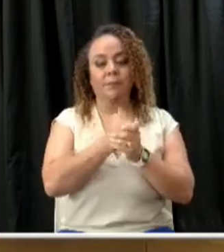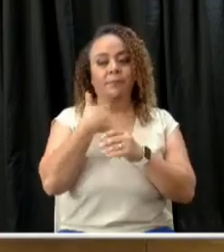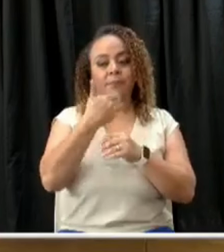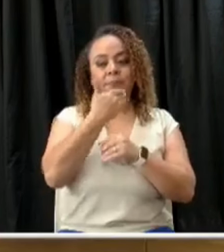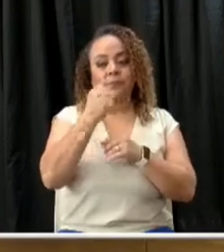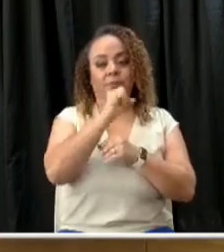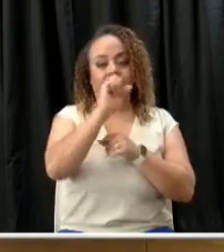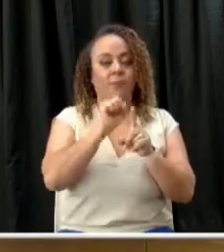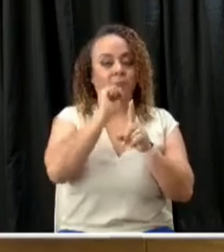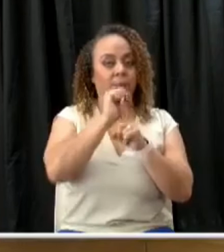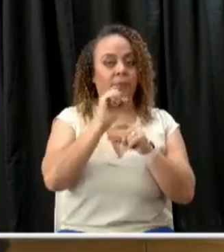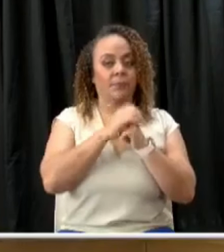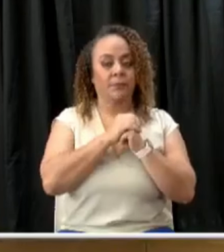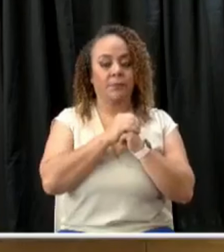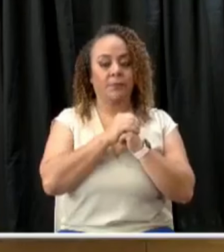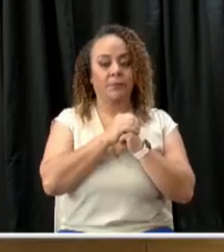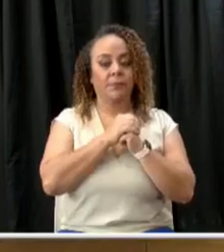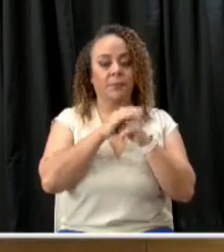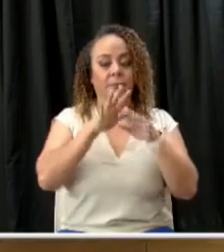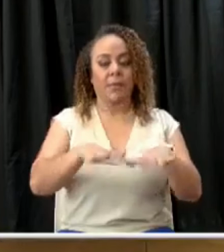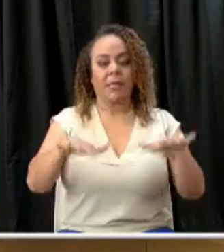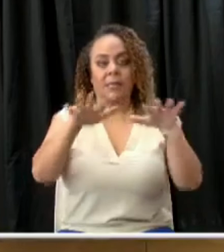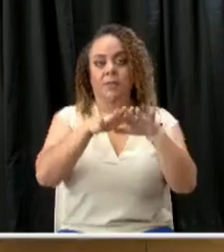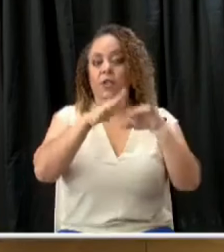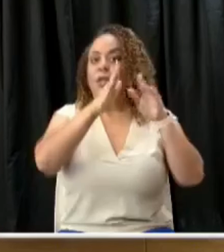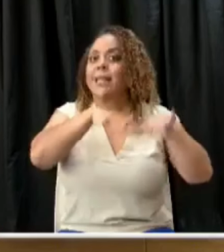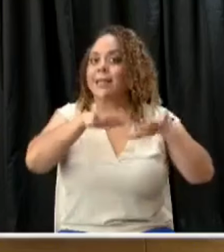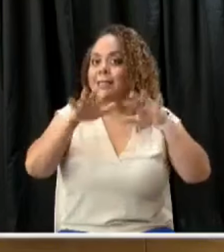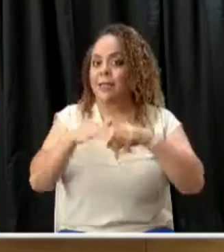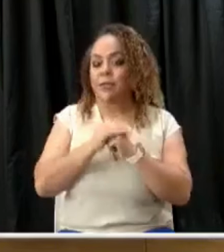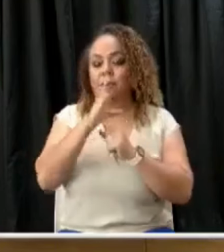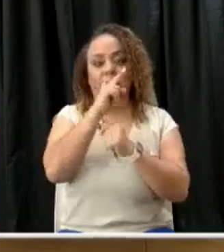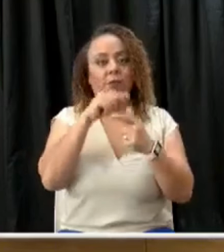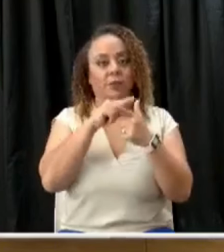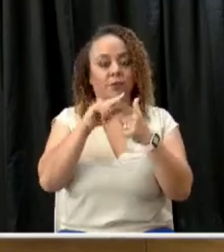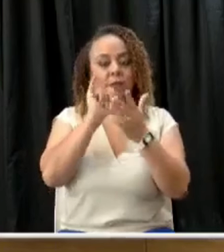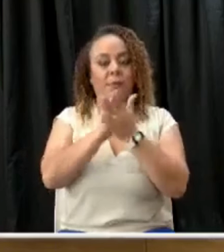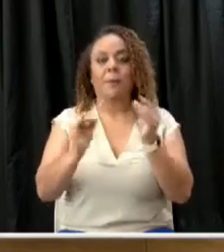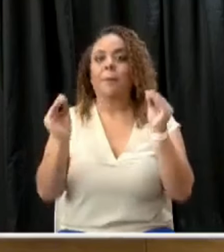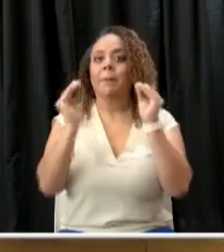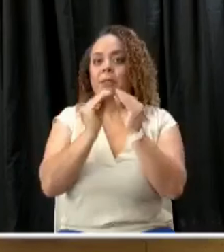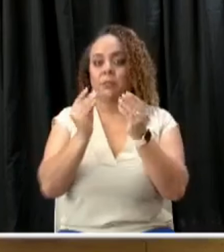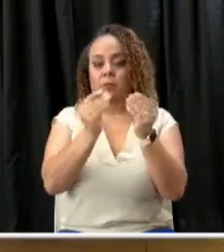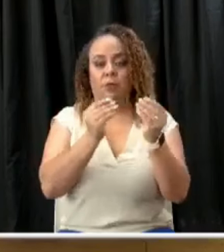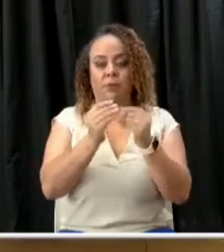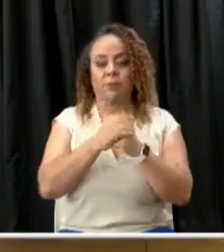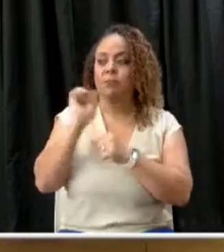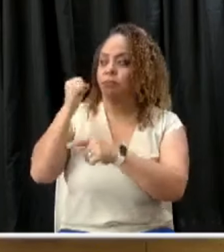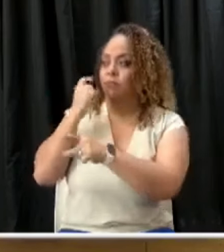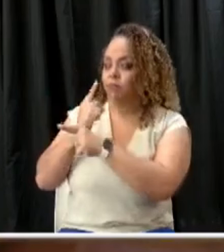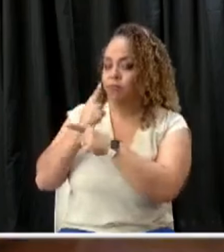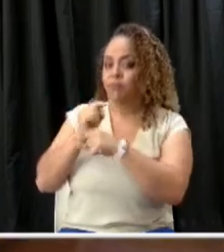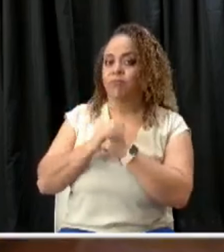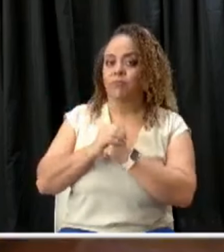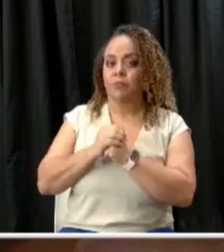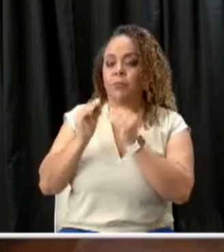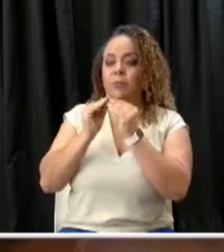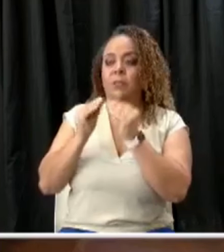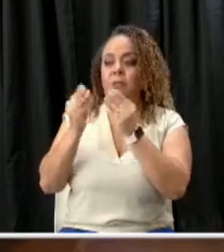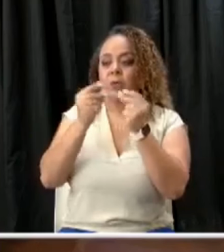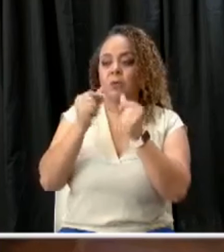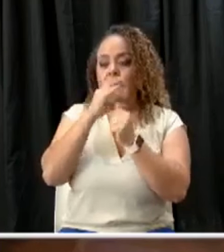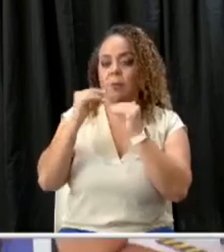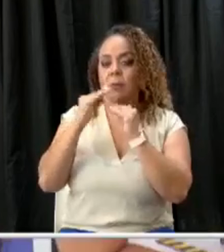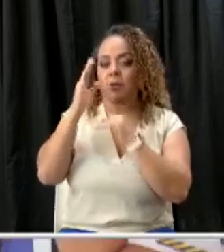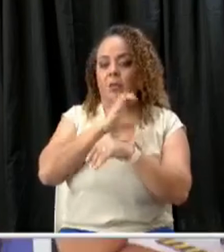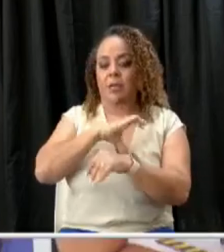mejores condiciones, los espacios de descanso, y entonces ahí va a ser más productivo. Exactamente, más productivo y de mayor